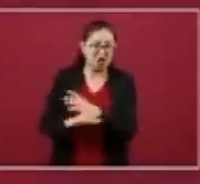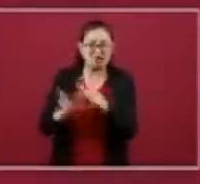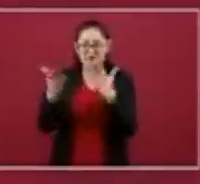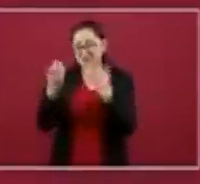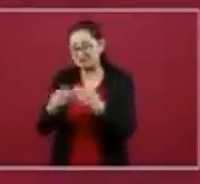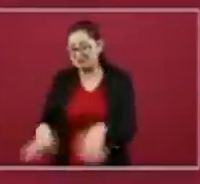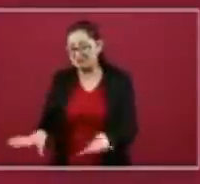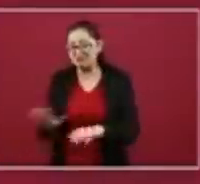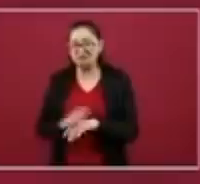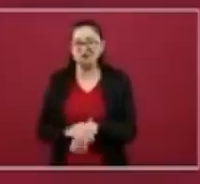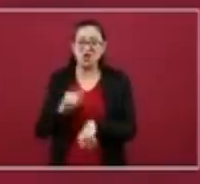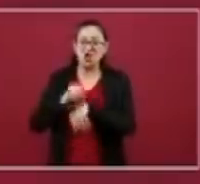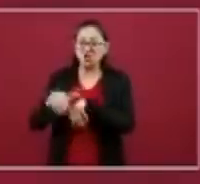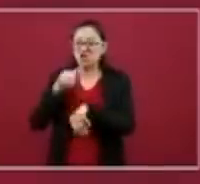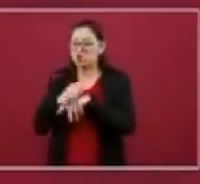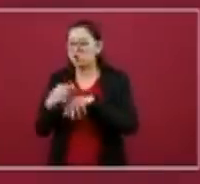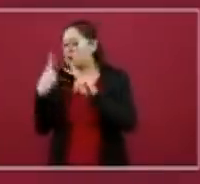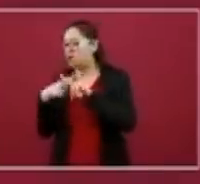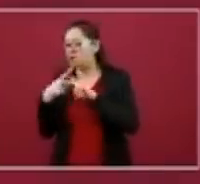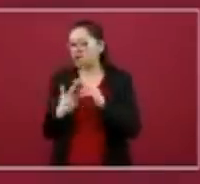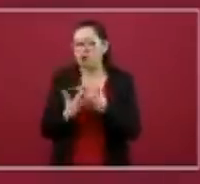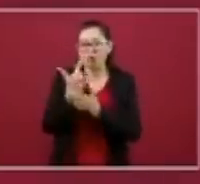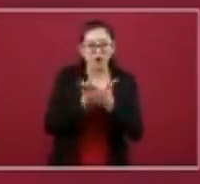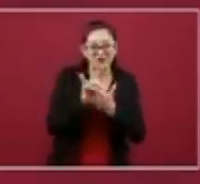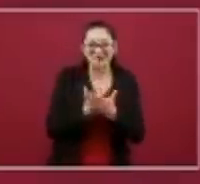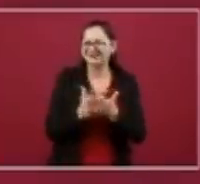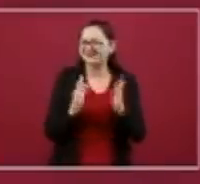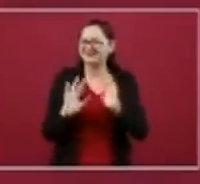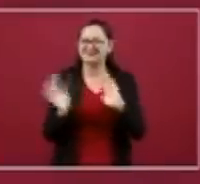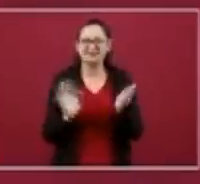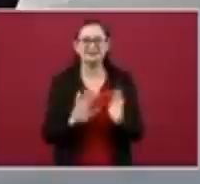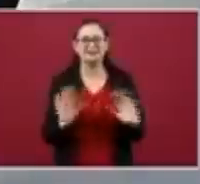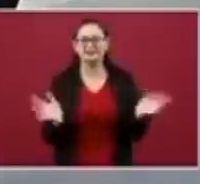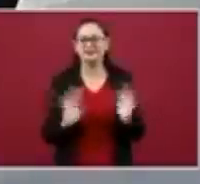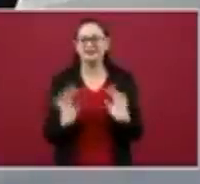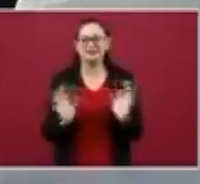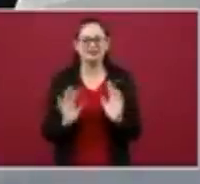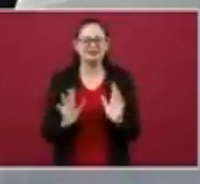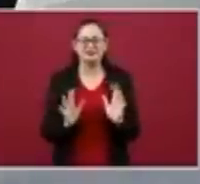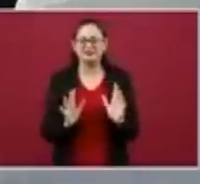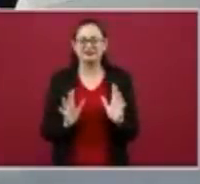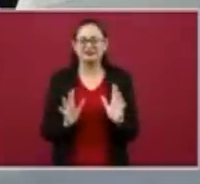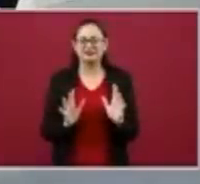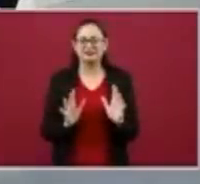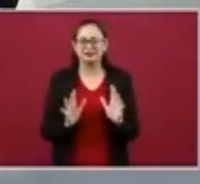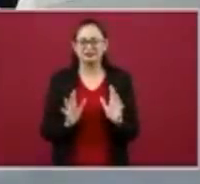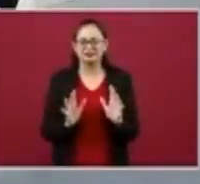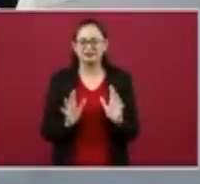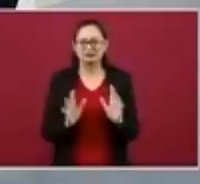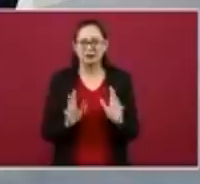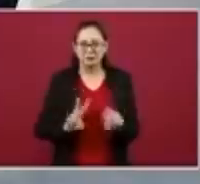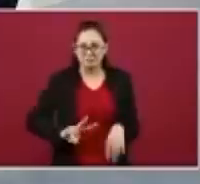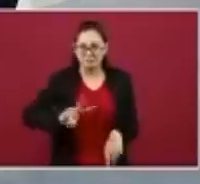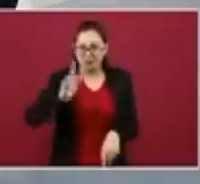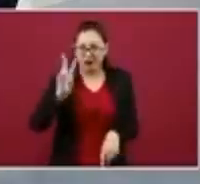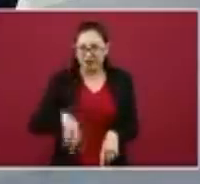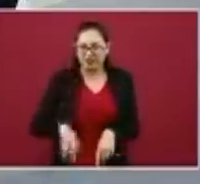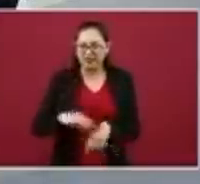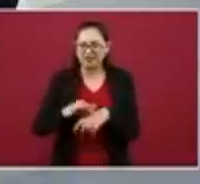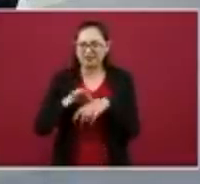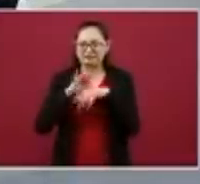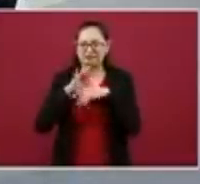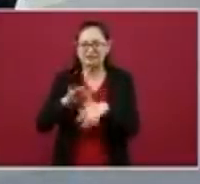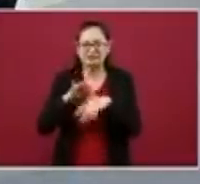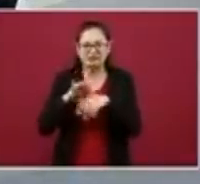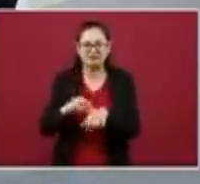no son números, no es estadística. Cuando está uno viendo lo que pasa día a